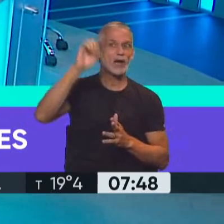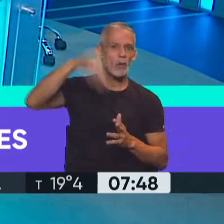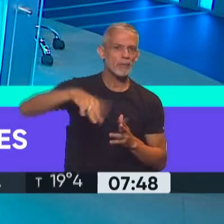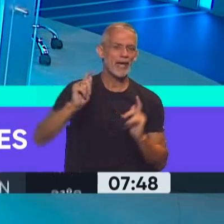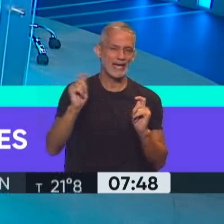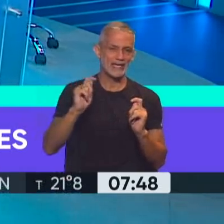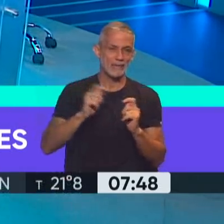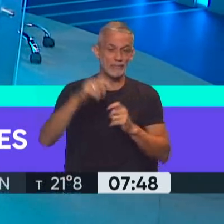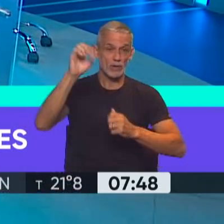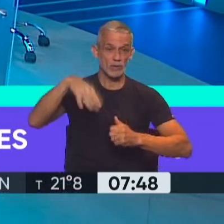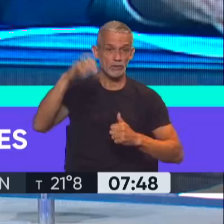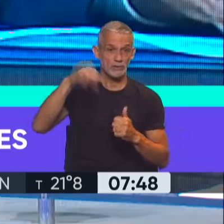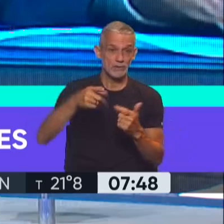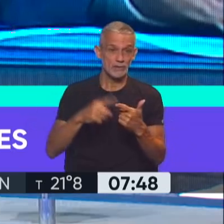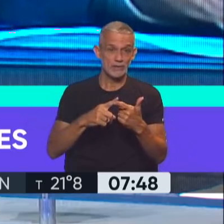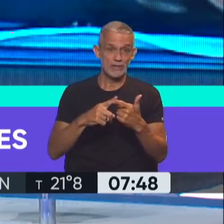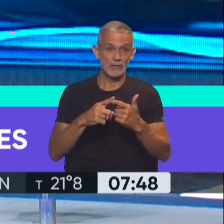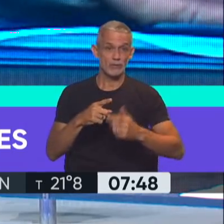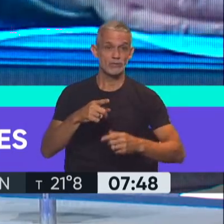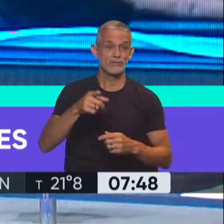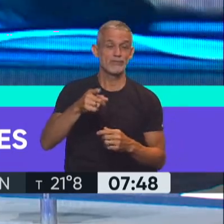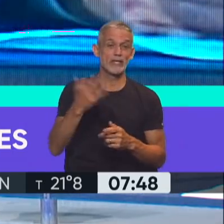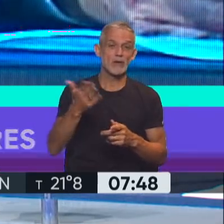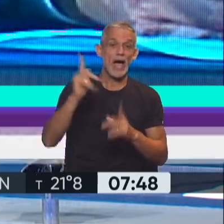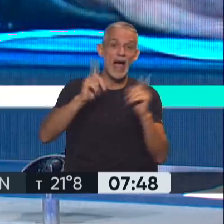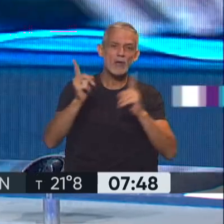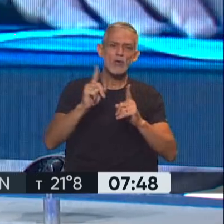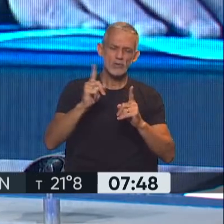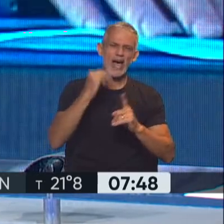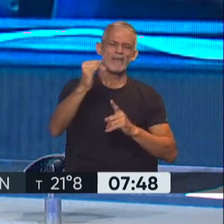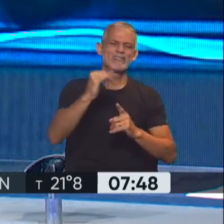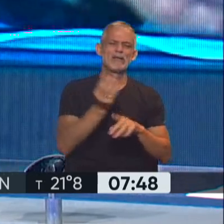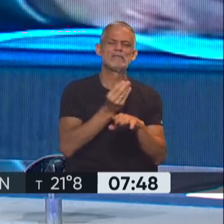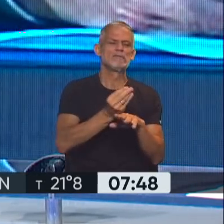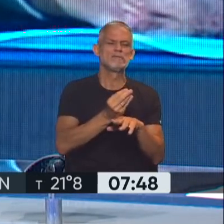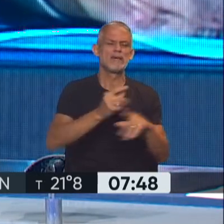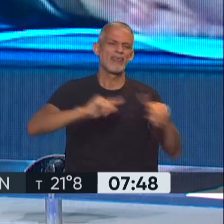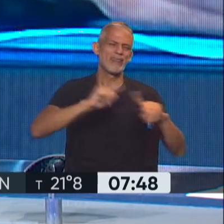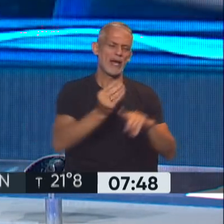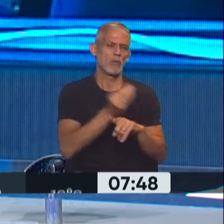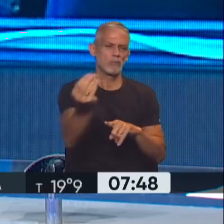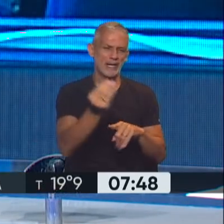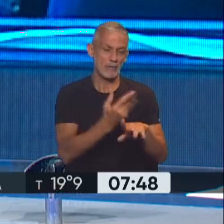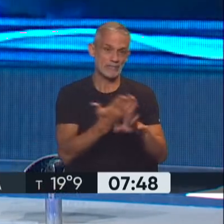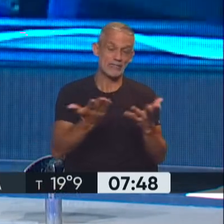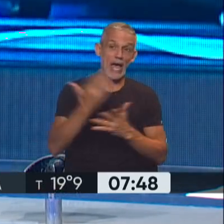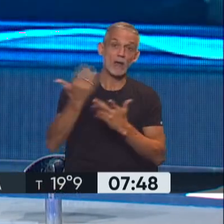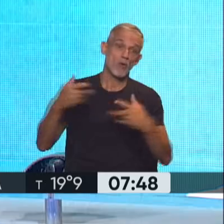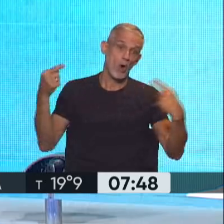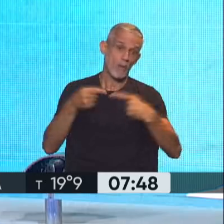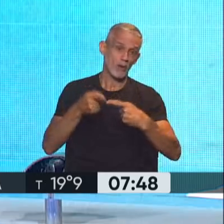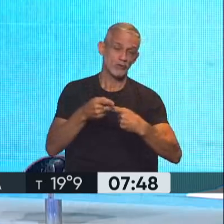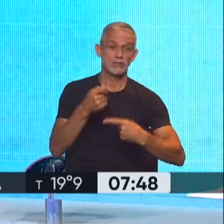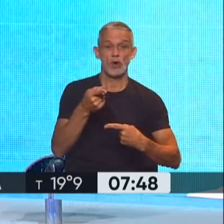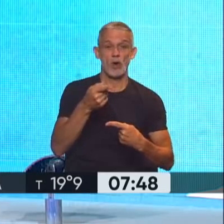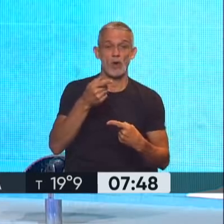hubieron varios gobernadores también es cierto que algunos otros ya habían anunciado que iban a mandar delegados y también es cierto que hay gobernadores de la oposición concretamente